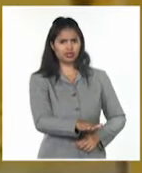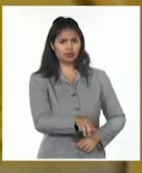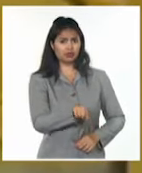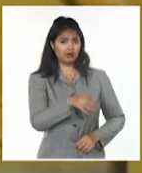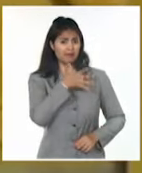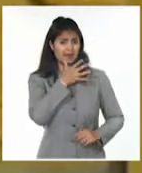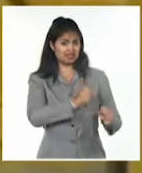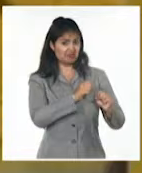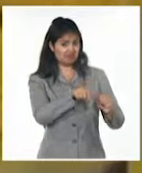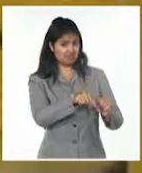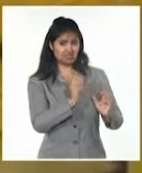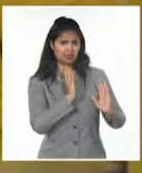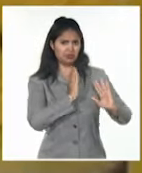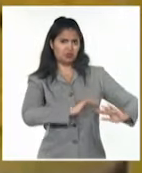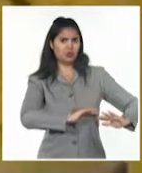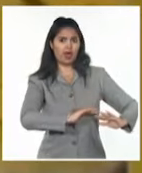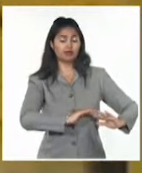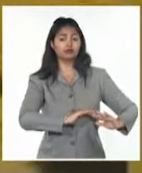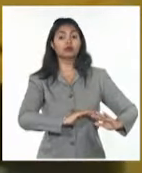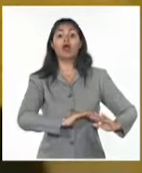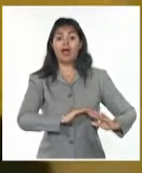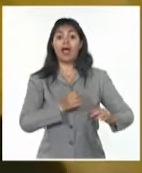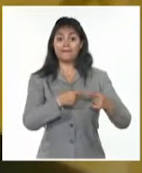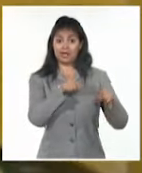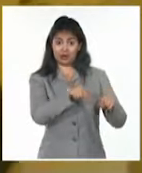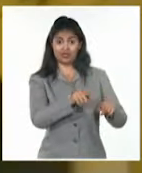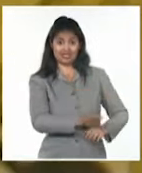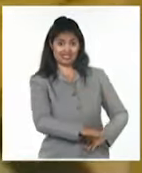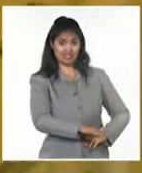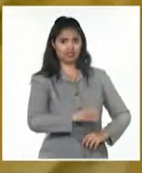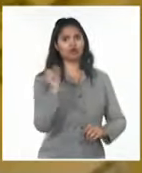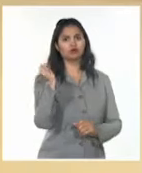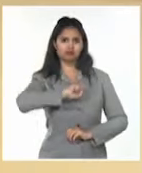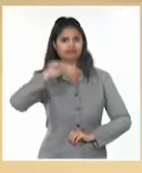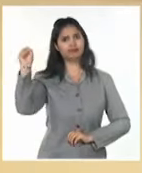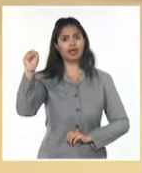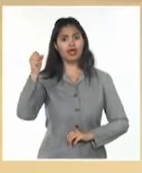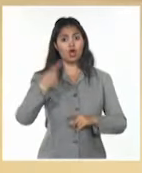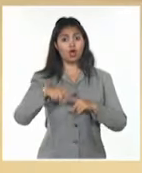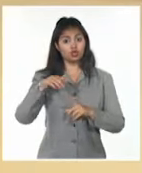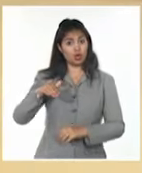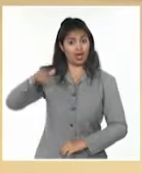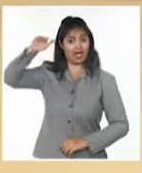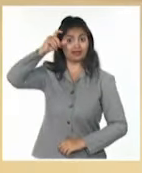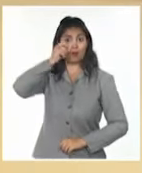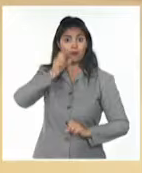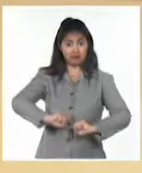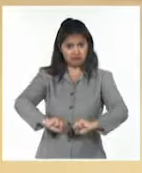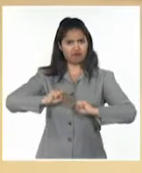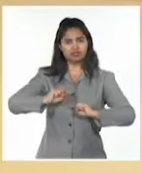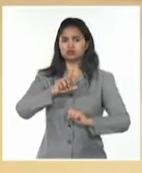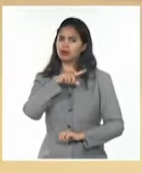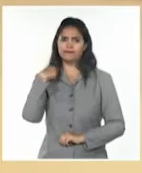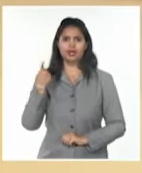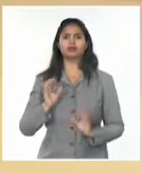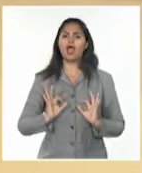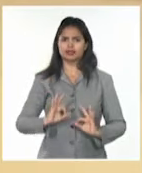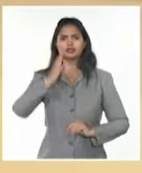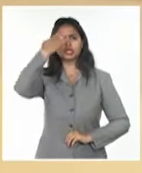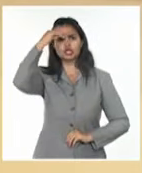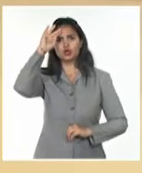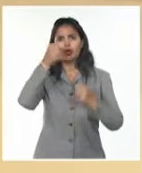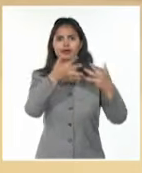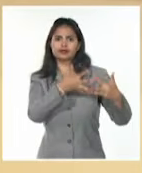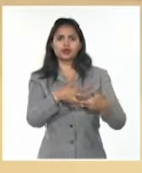incorp 1979 me Tom a la puerta y eran dos oficiales de la seguridad del Estado